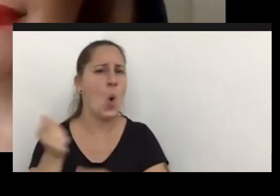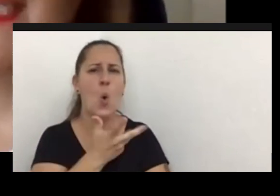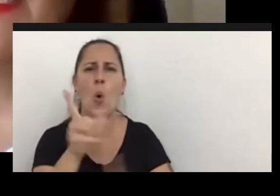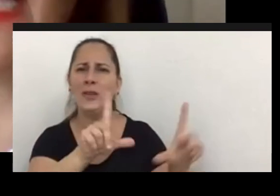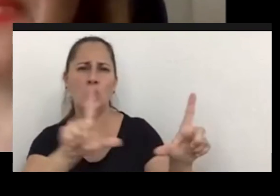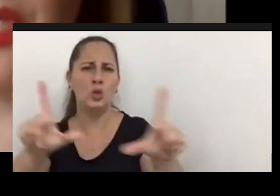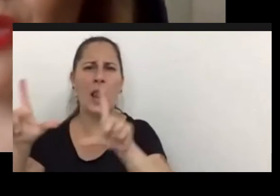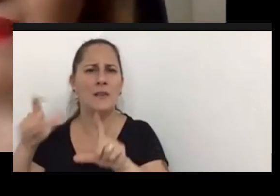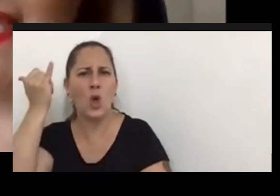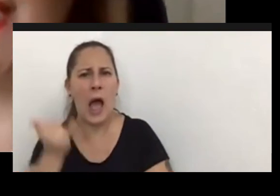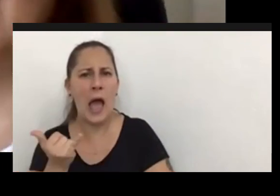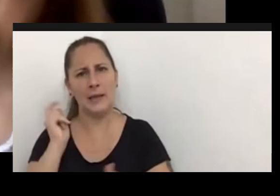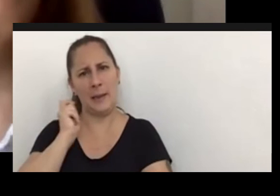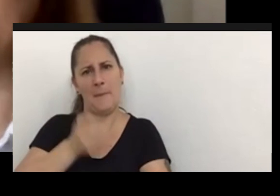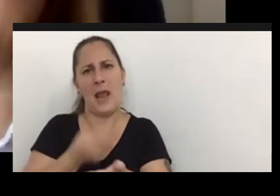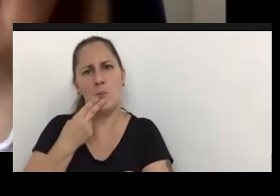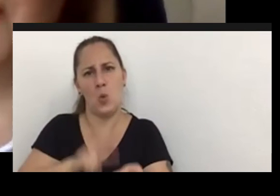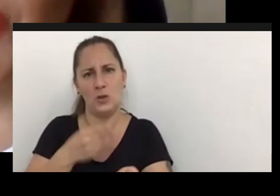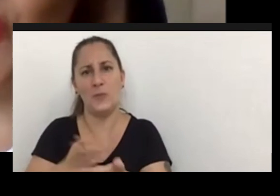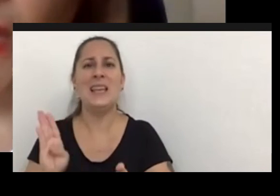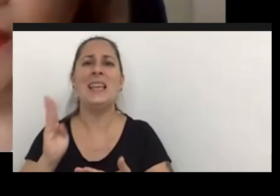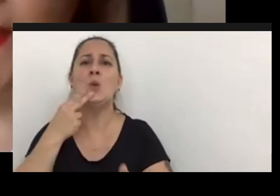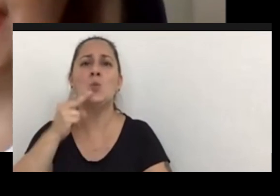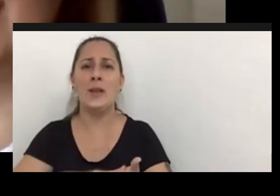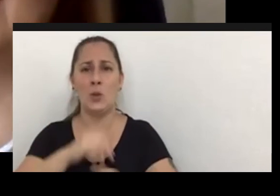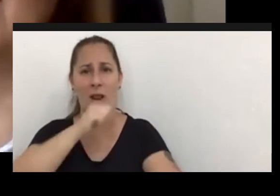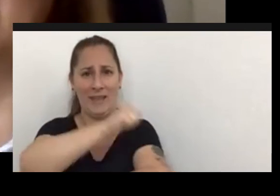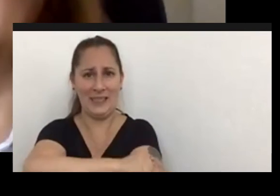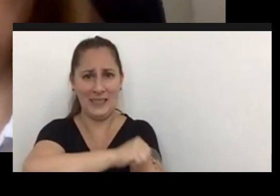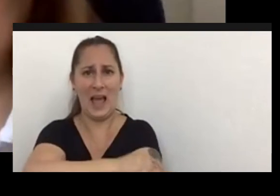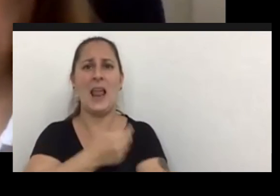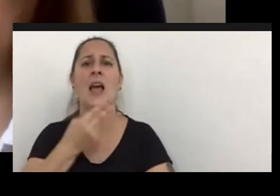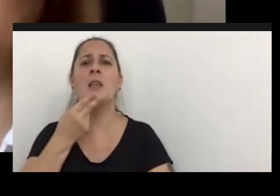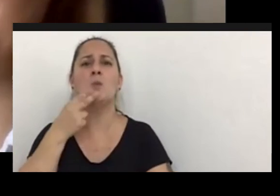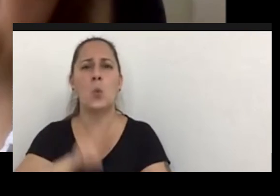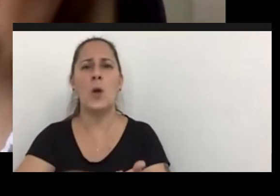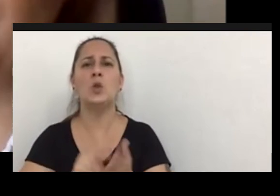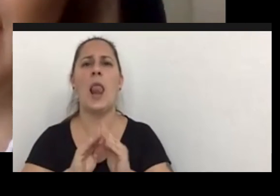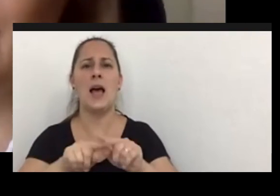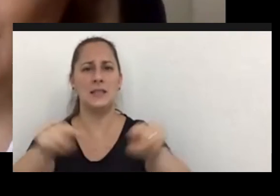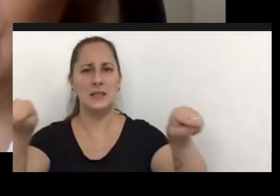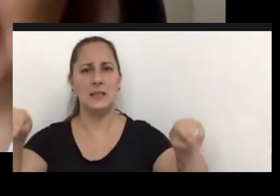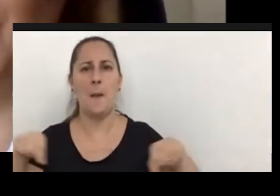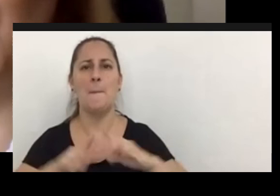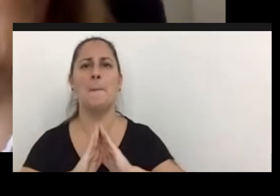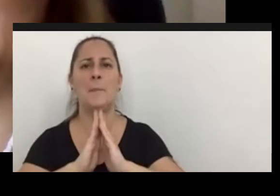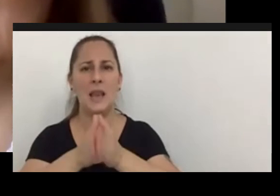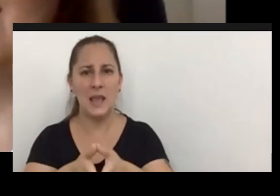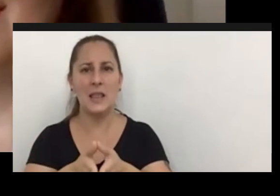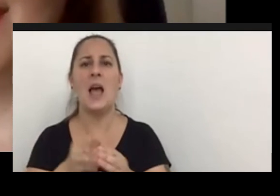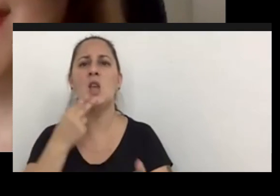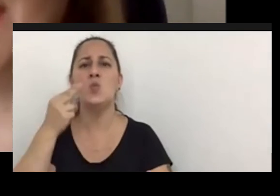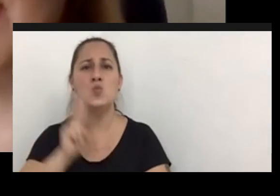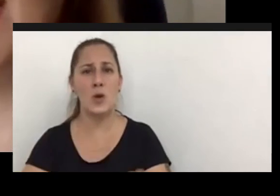adicional. Está el impuesto a la ventana, está el impuesto a las piscinas, está el impuesto al viento en nuestro